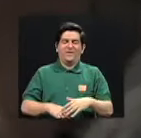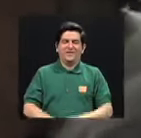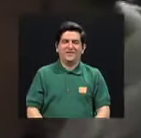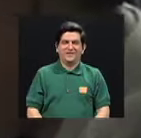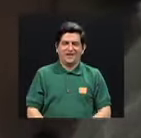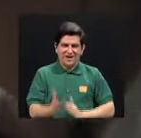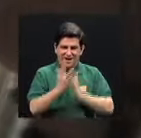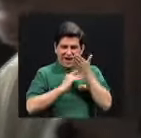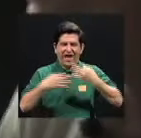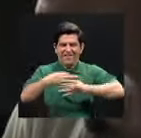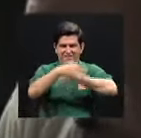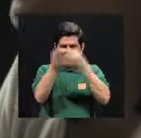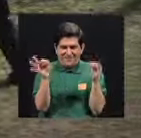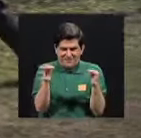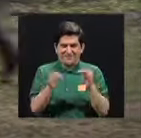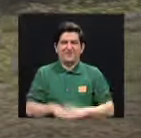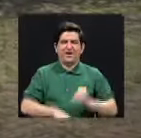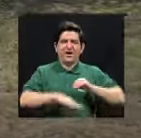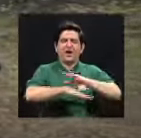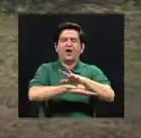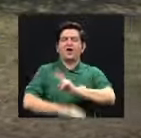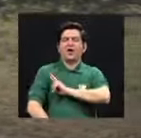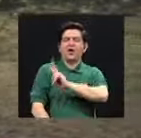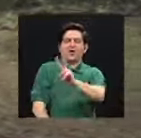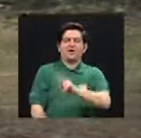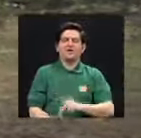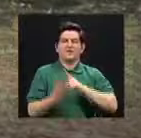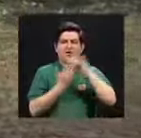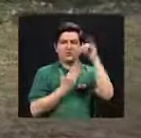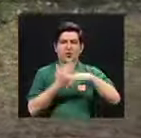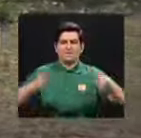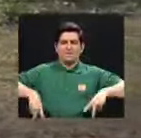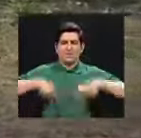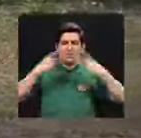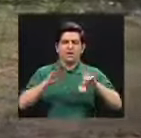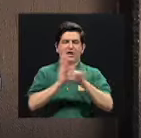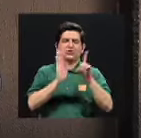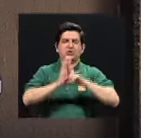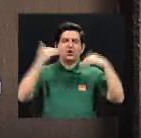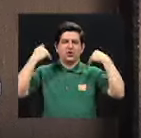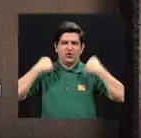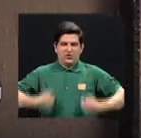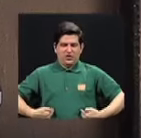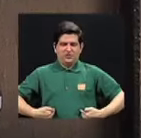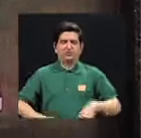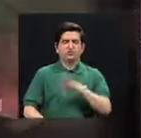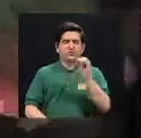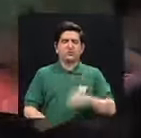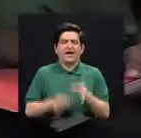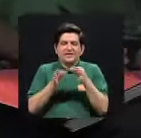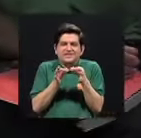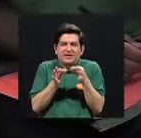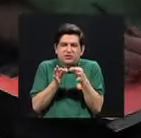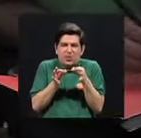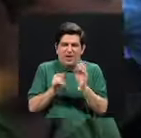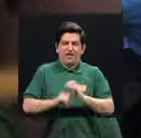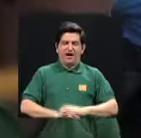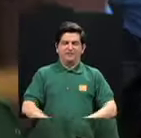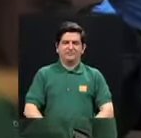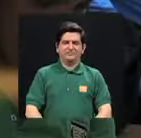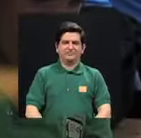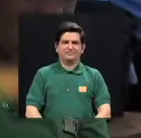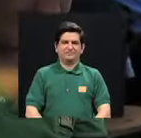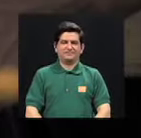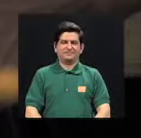Sí. Por medio de talleres de orientación vocacional, proyecto de vida, derechos humanos y sexualidad.